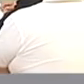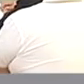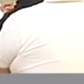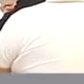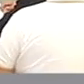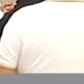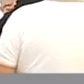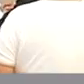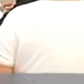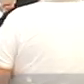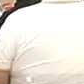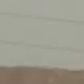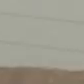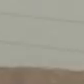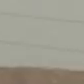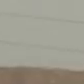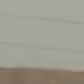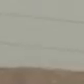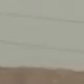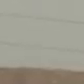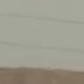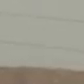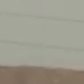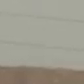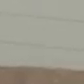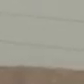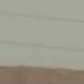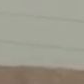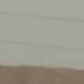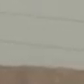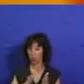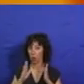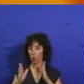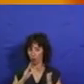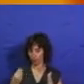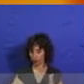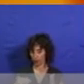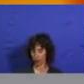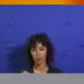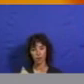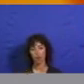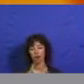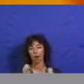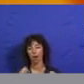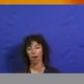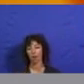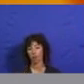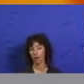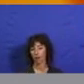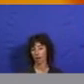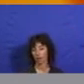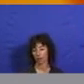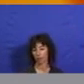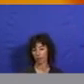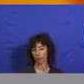Así lo explicaba la portavoz socialista, Ariadona González. Es este el momento, presidente, de materializar el acuerdo negociado por la anterior presidenta en